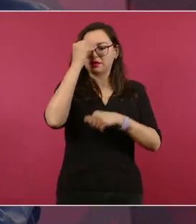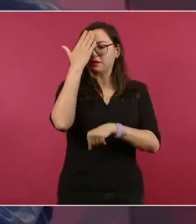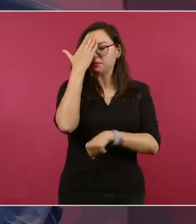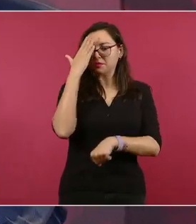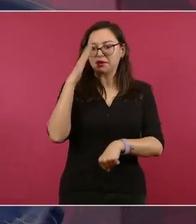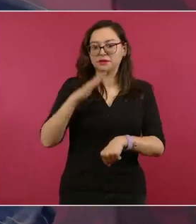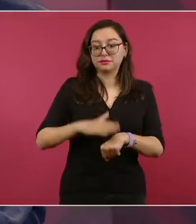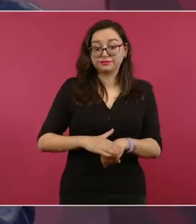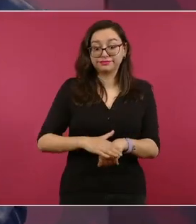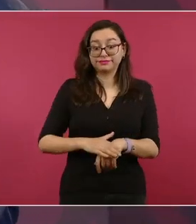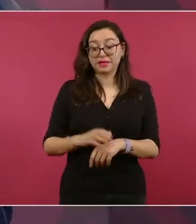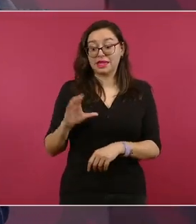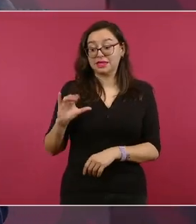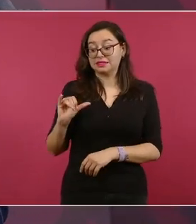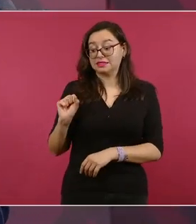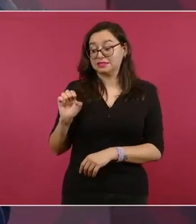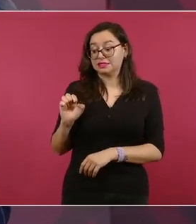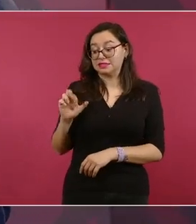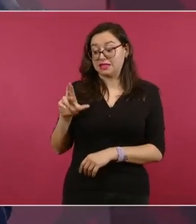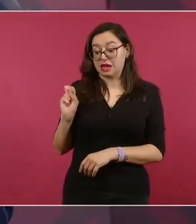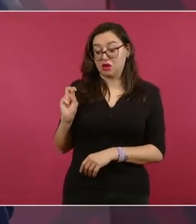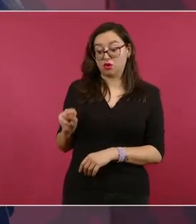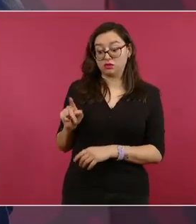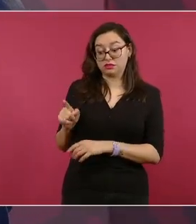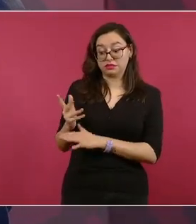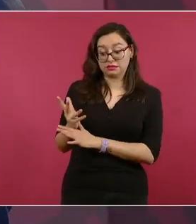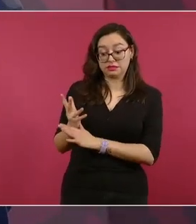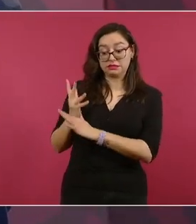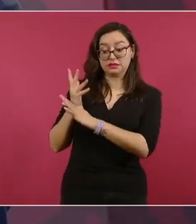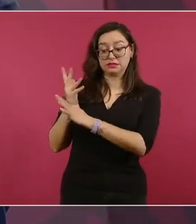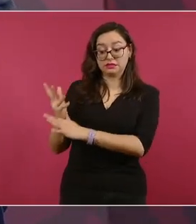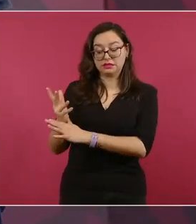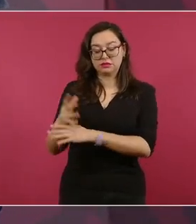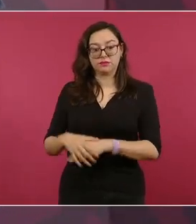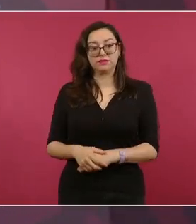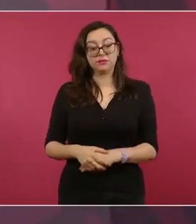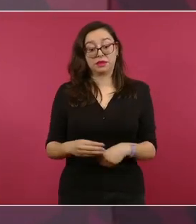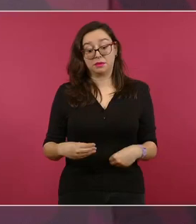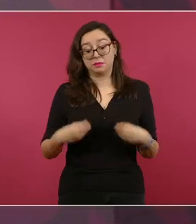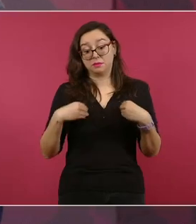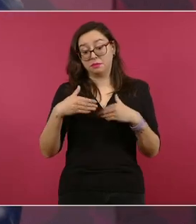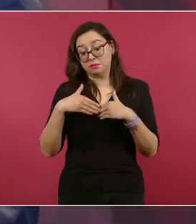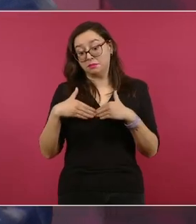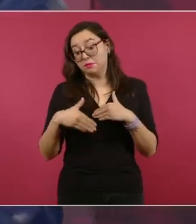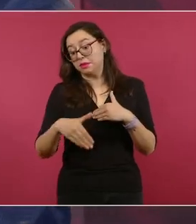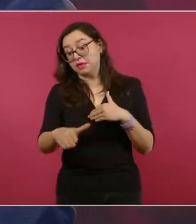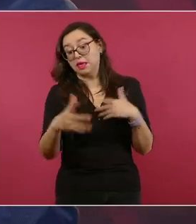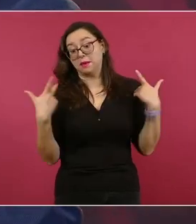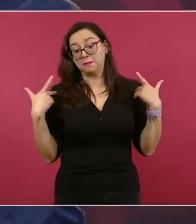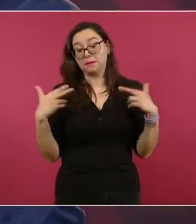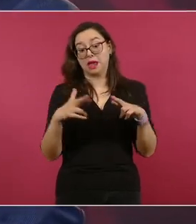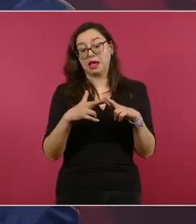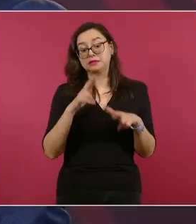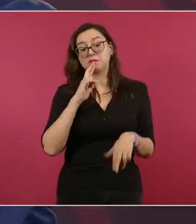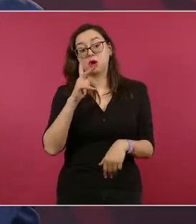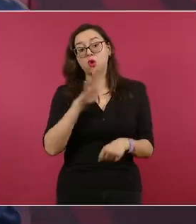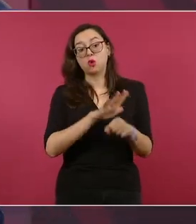Cicerón decía que la historia era la maestra de la vida. En el caso de la historia de México, podemos decir